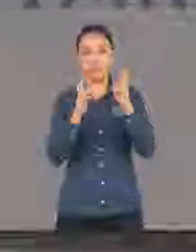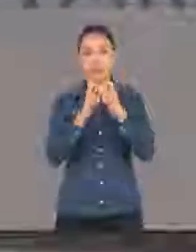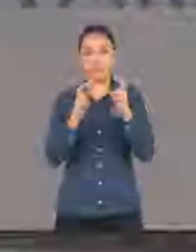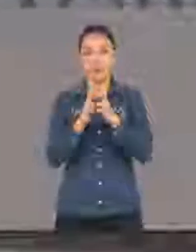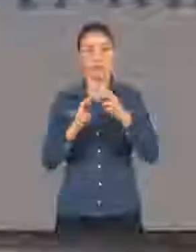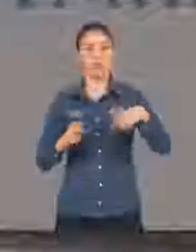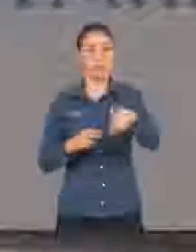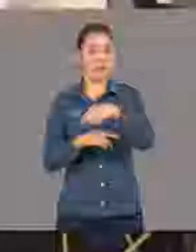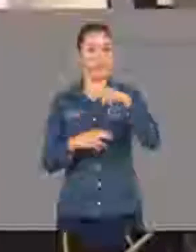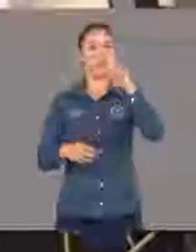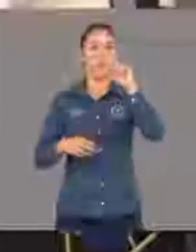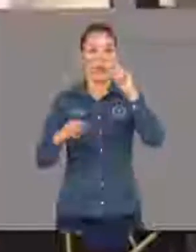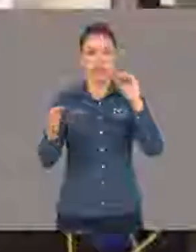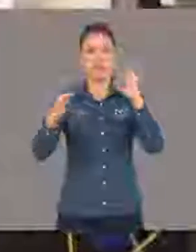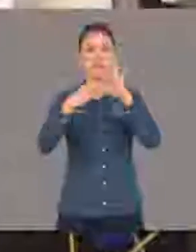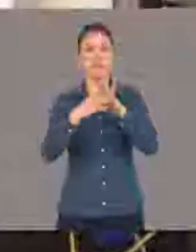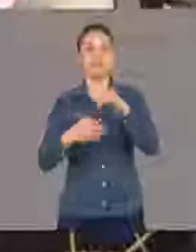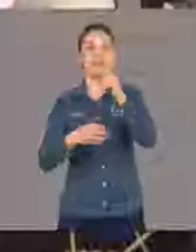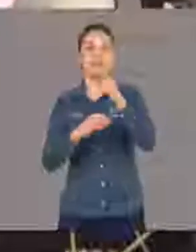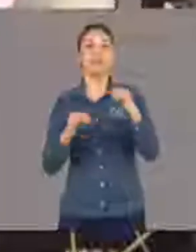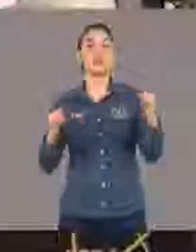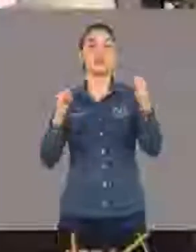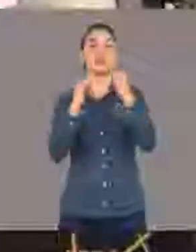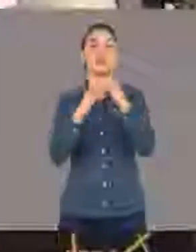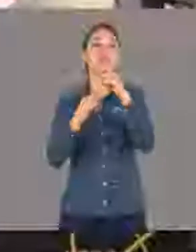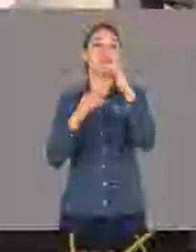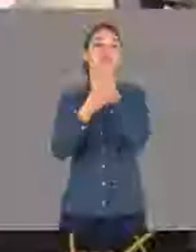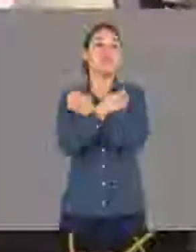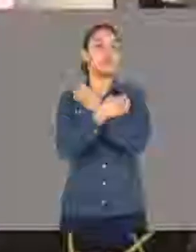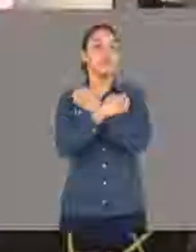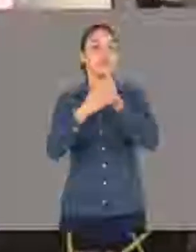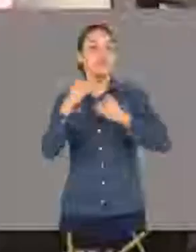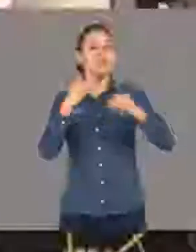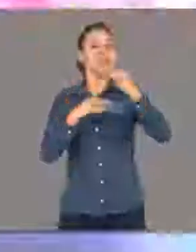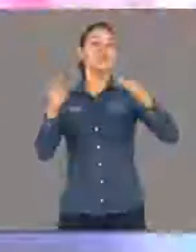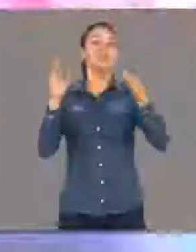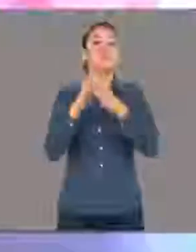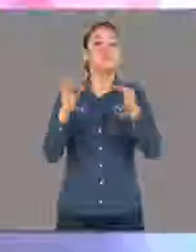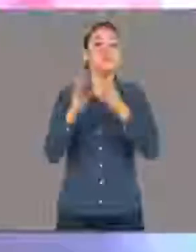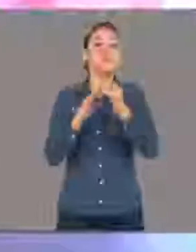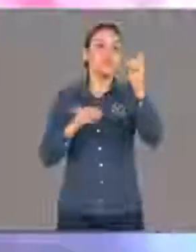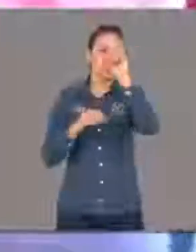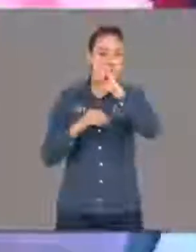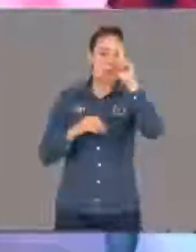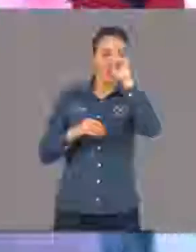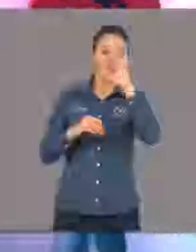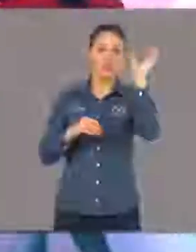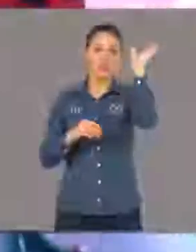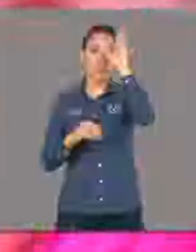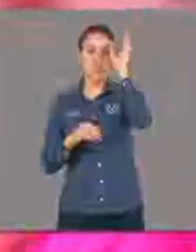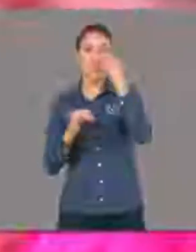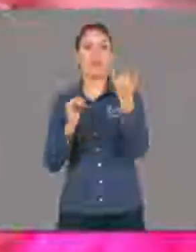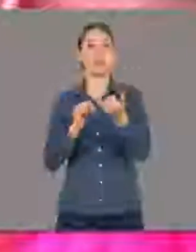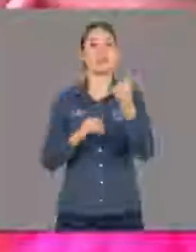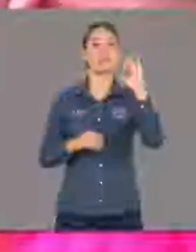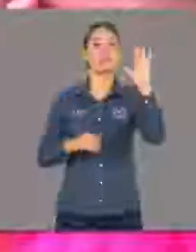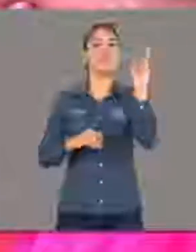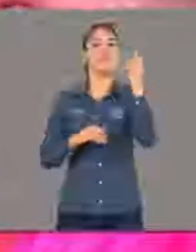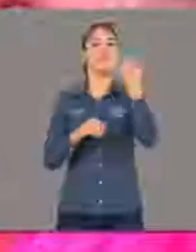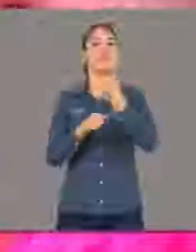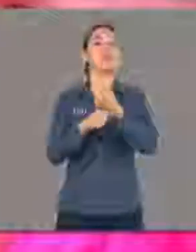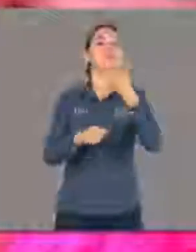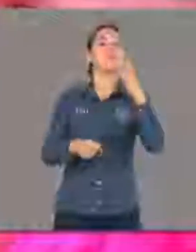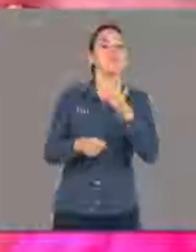Universidad Autónoma de Tamaulipas es una institución pública de educación superior que crea, transmite y difunde el conocimiento científico y tecnológico